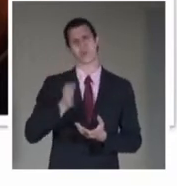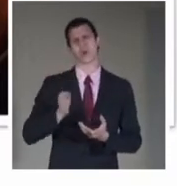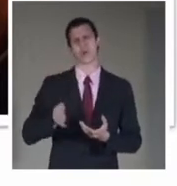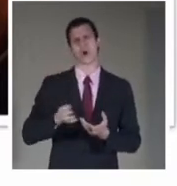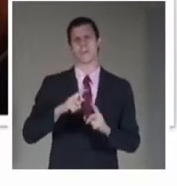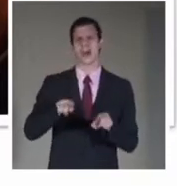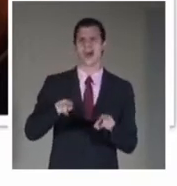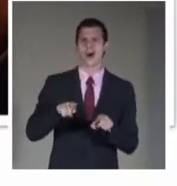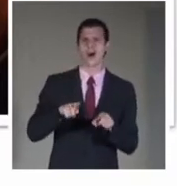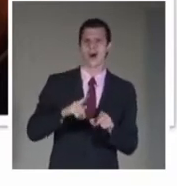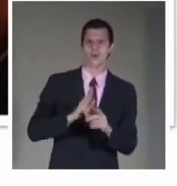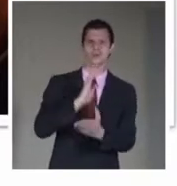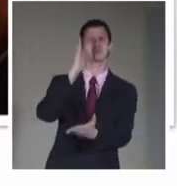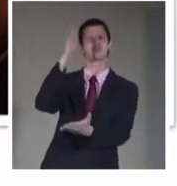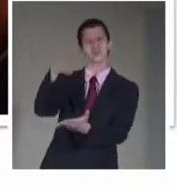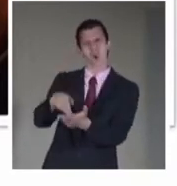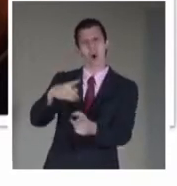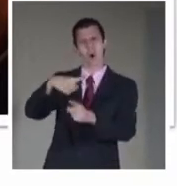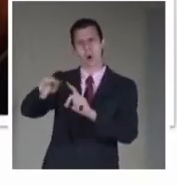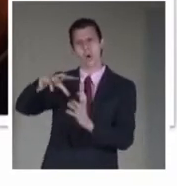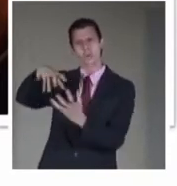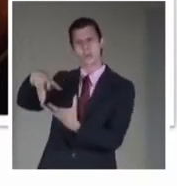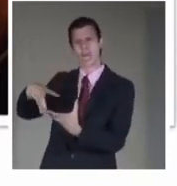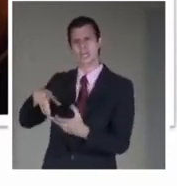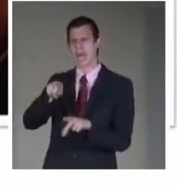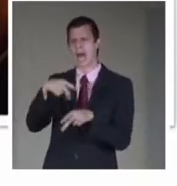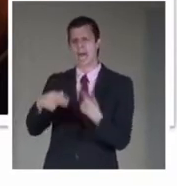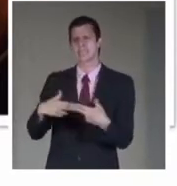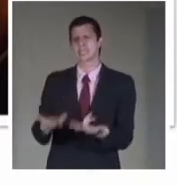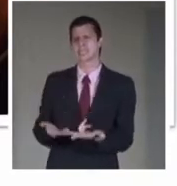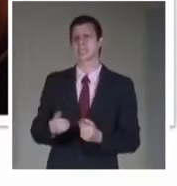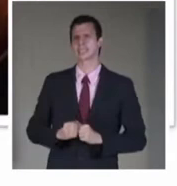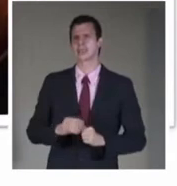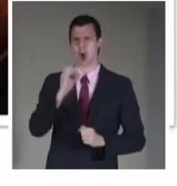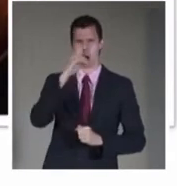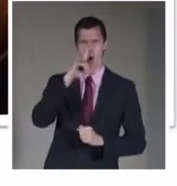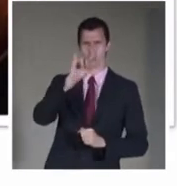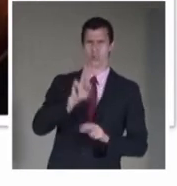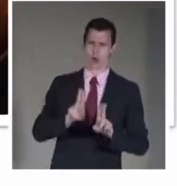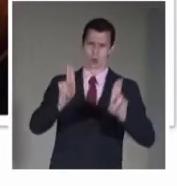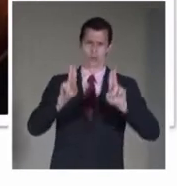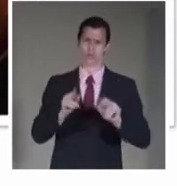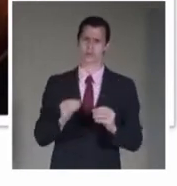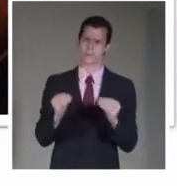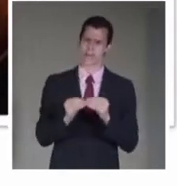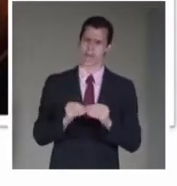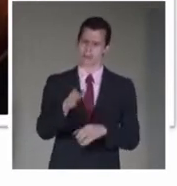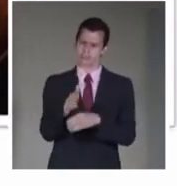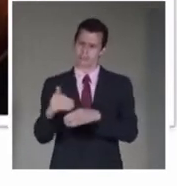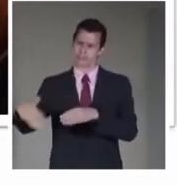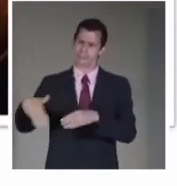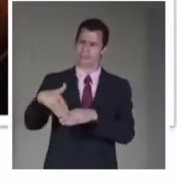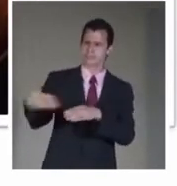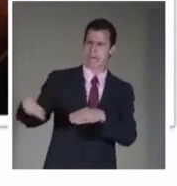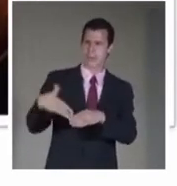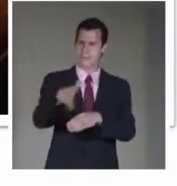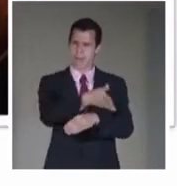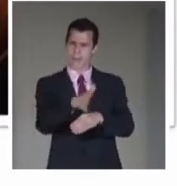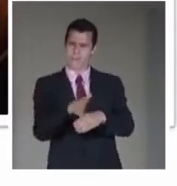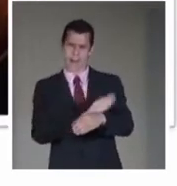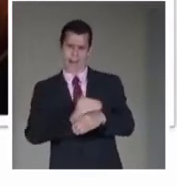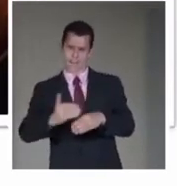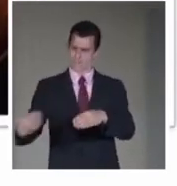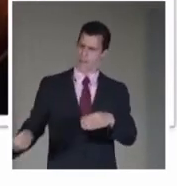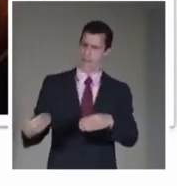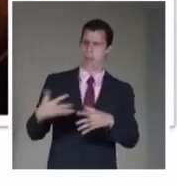sistemas se van a repartir zonas bajo la onu tratados internacionales o por